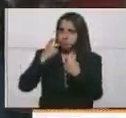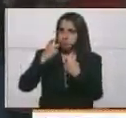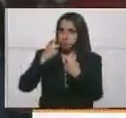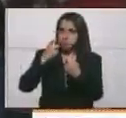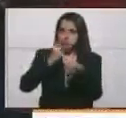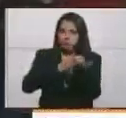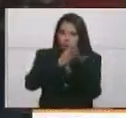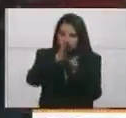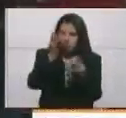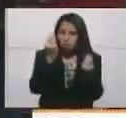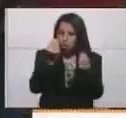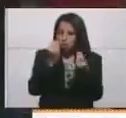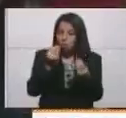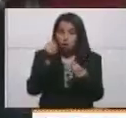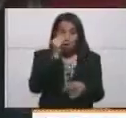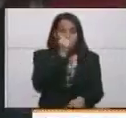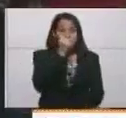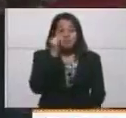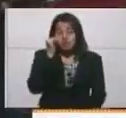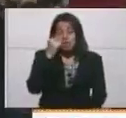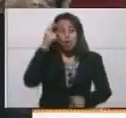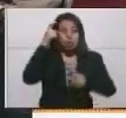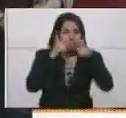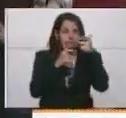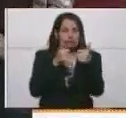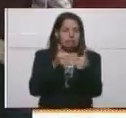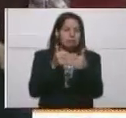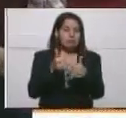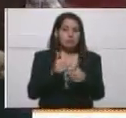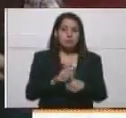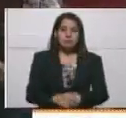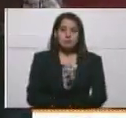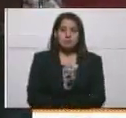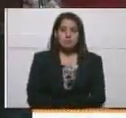los videos del comandante Hugo Chávez.